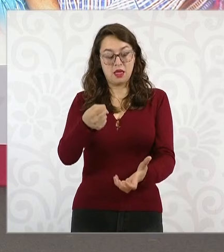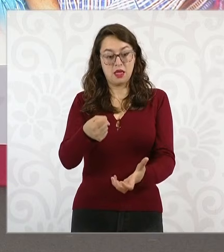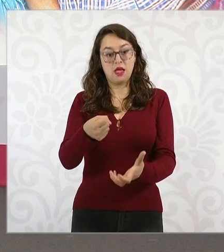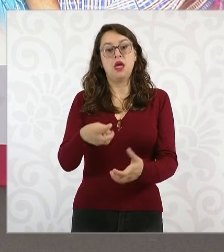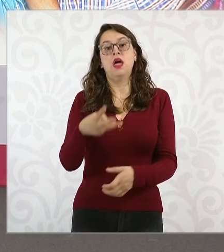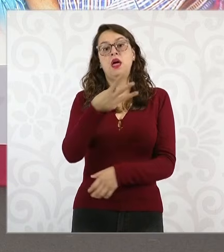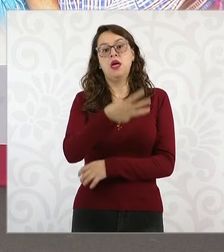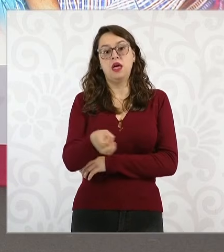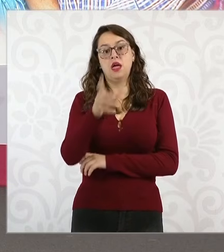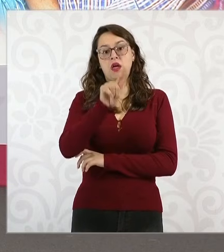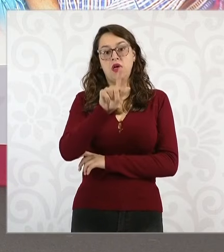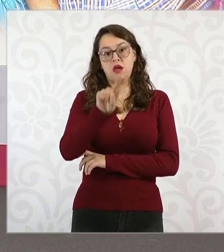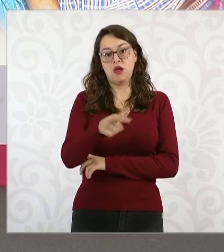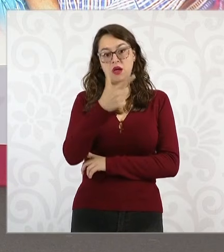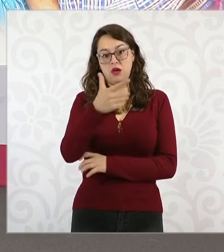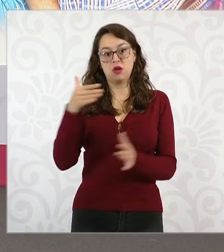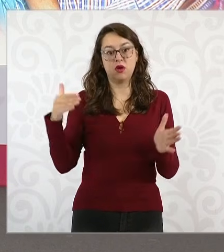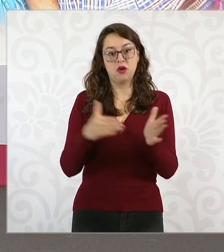de